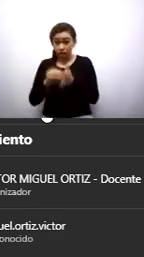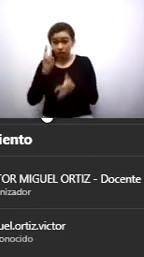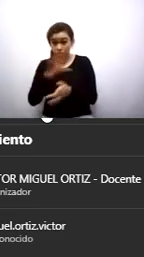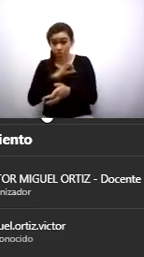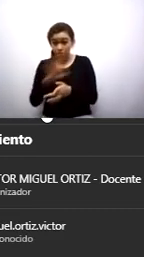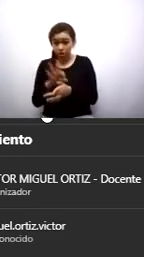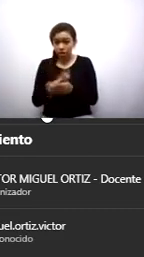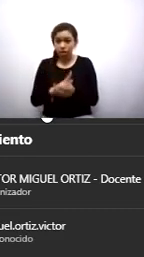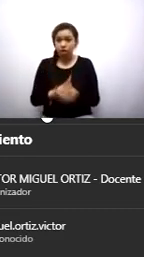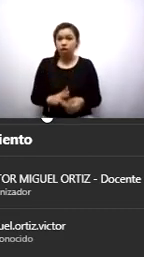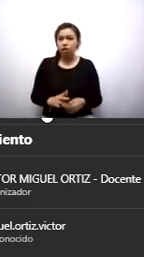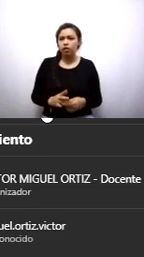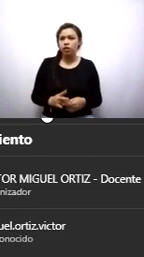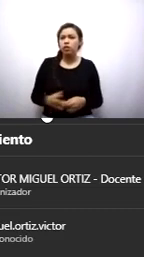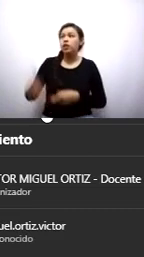No, ¿cuál dónde?